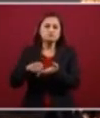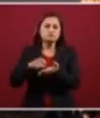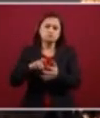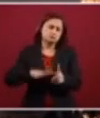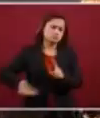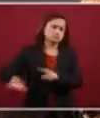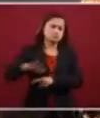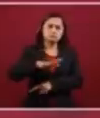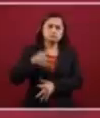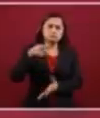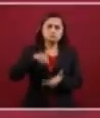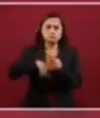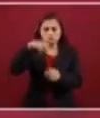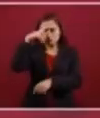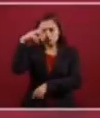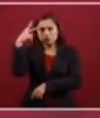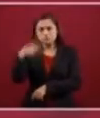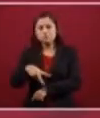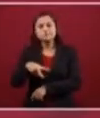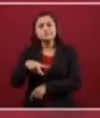popular.